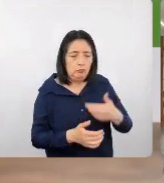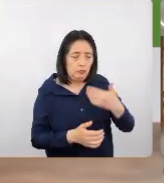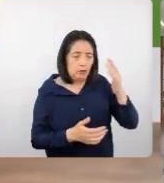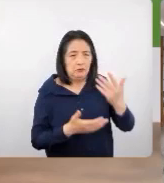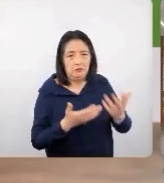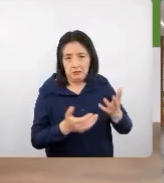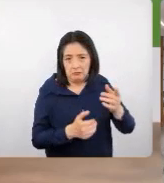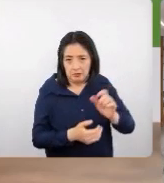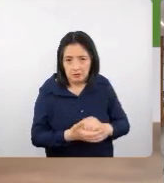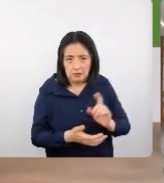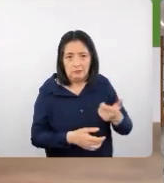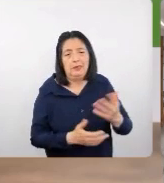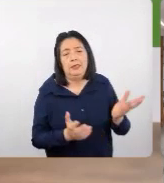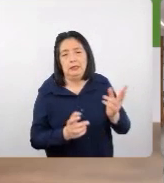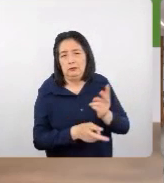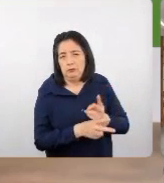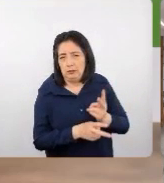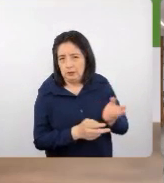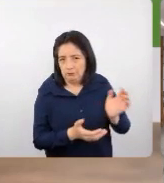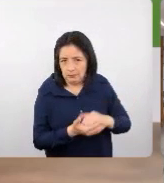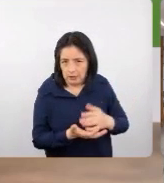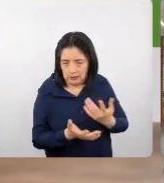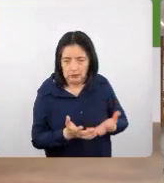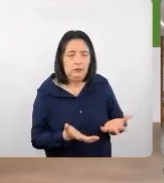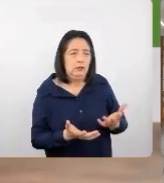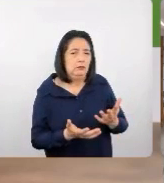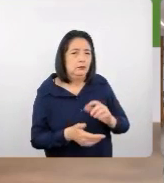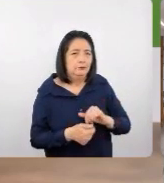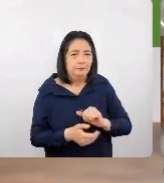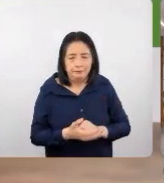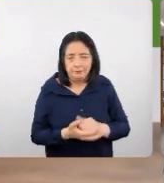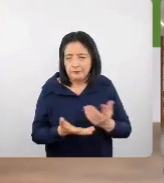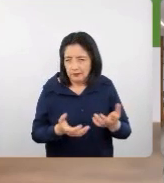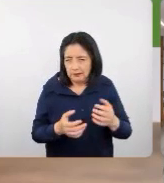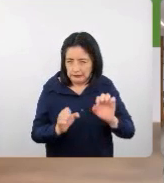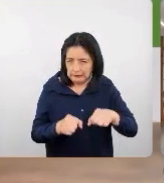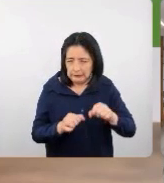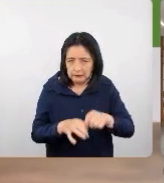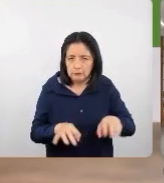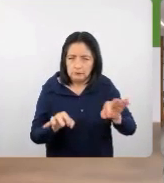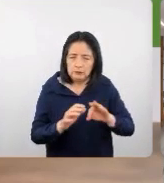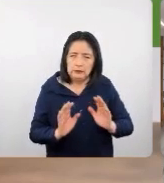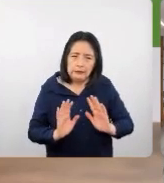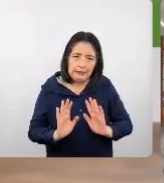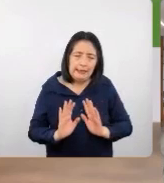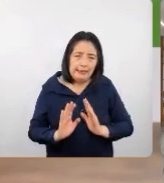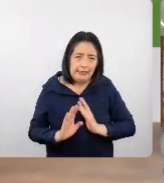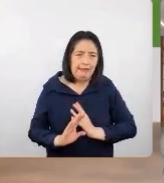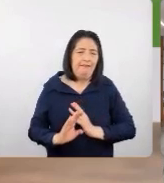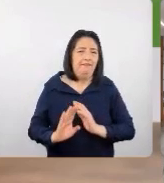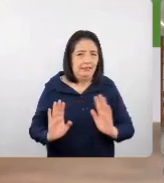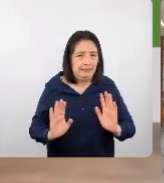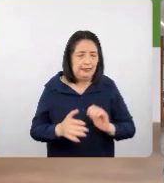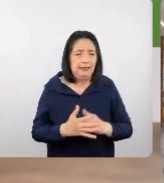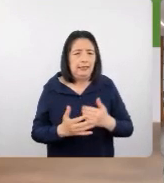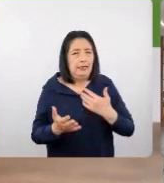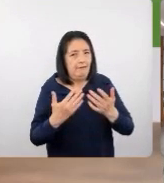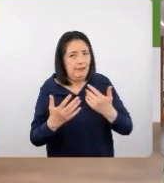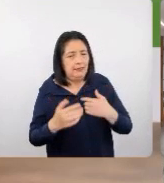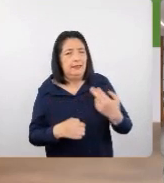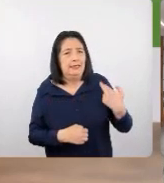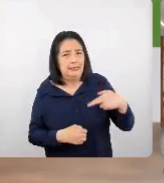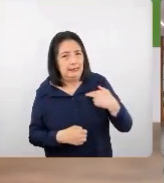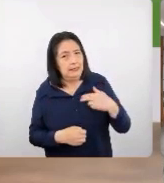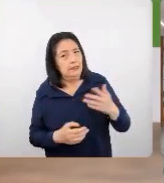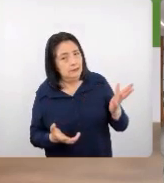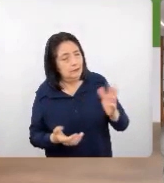Sharjah, que son bastante más conservadores. Indistintamente, es importante evitar hacer comentarios religiosos, sobre